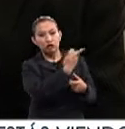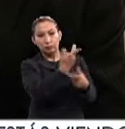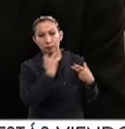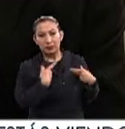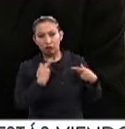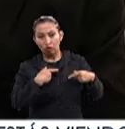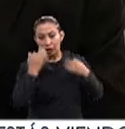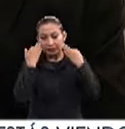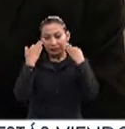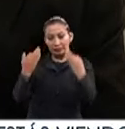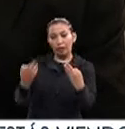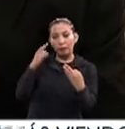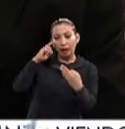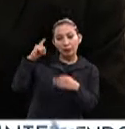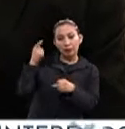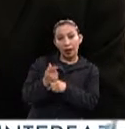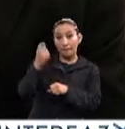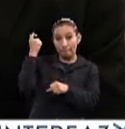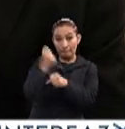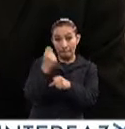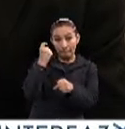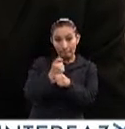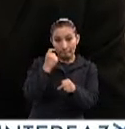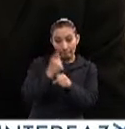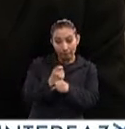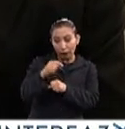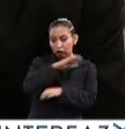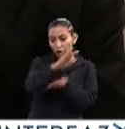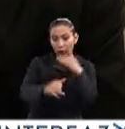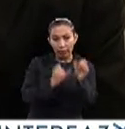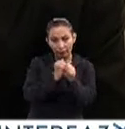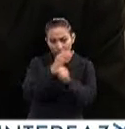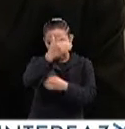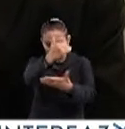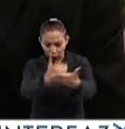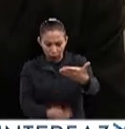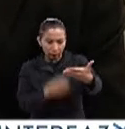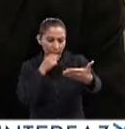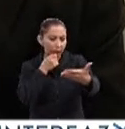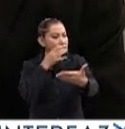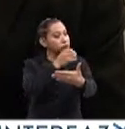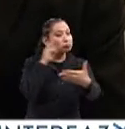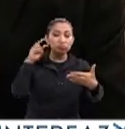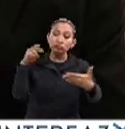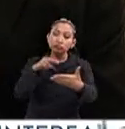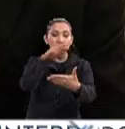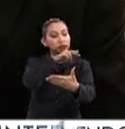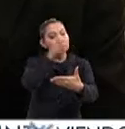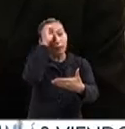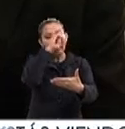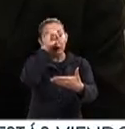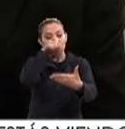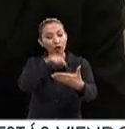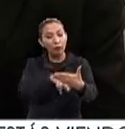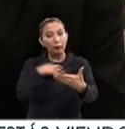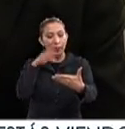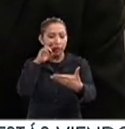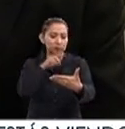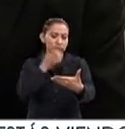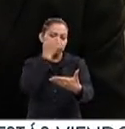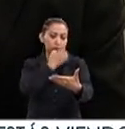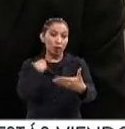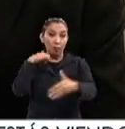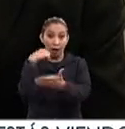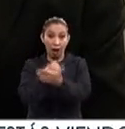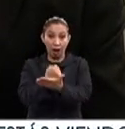testigos para que se den cuenta, en primer lugar, de toda la información que se le está brindando al donador, y para que se den cuenta que nadie